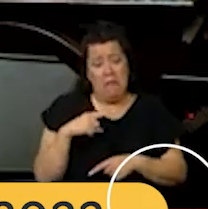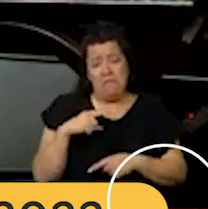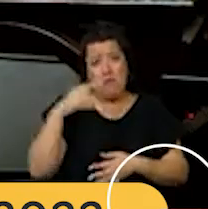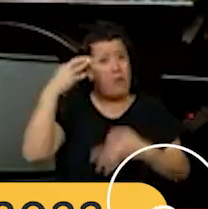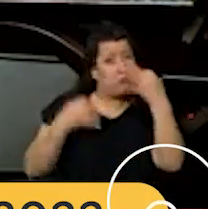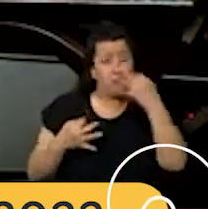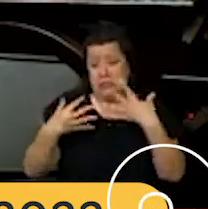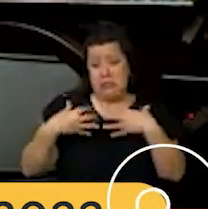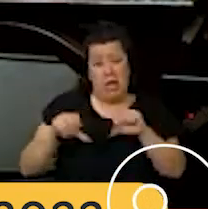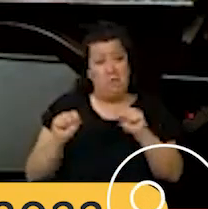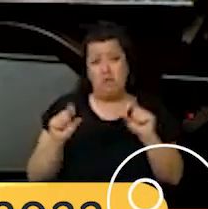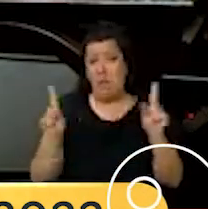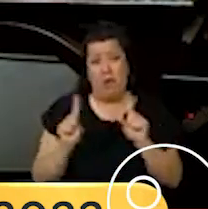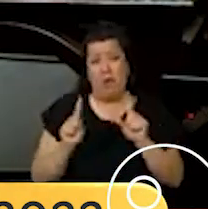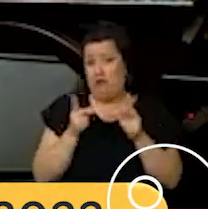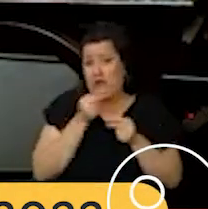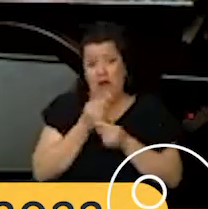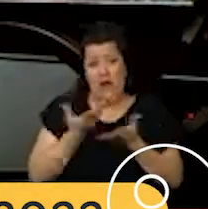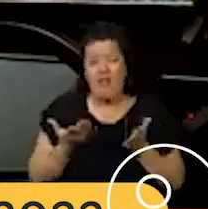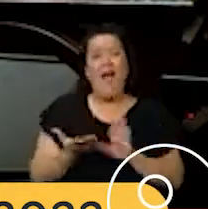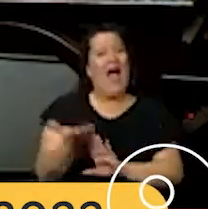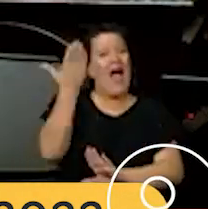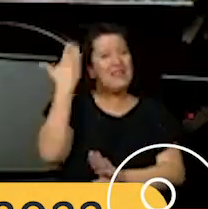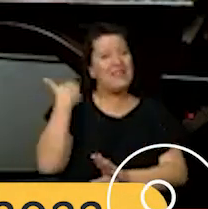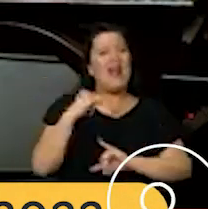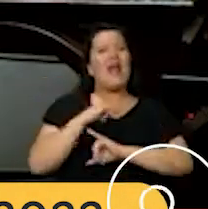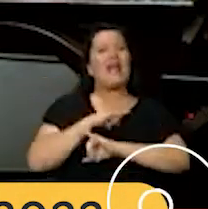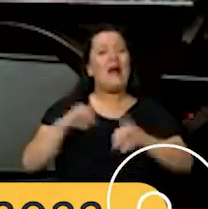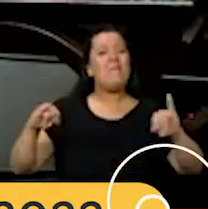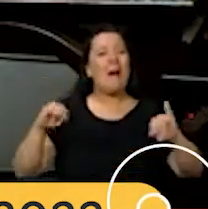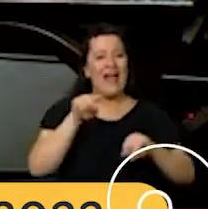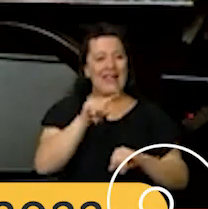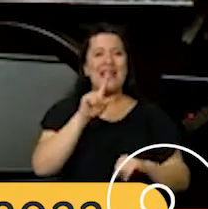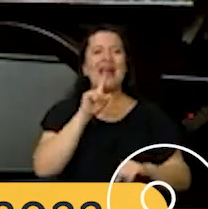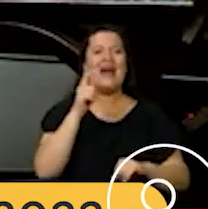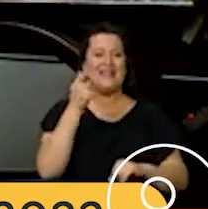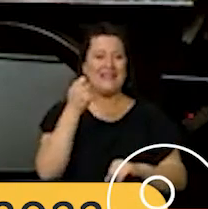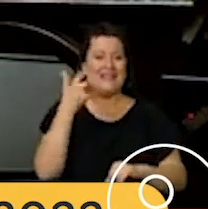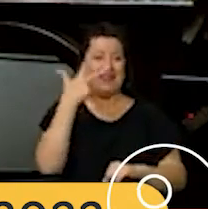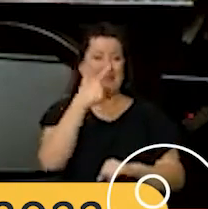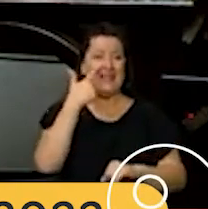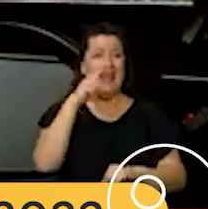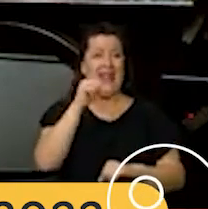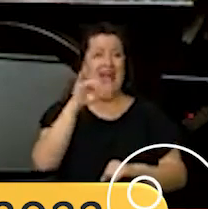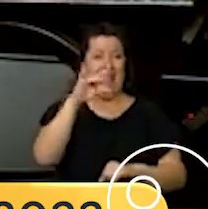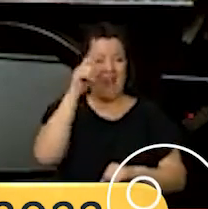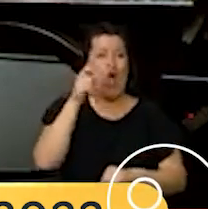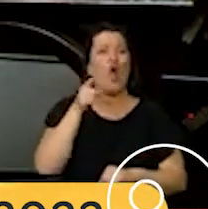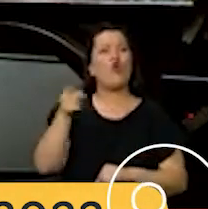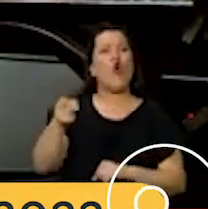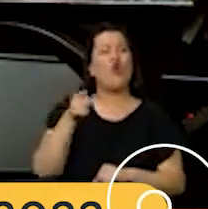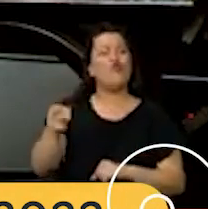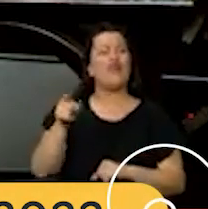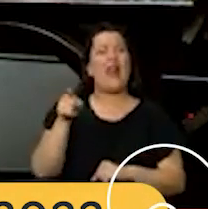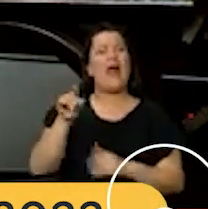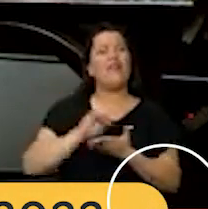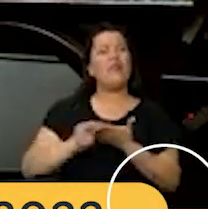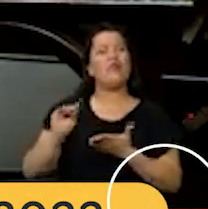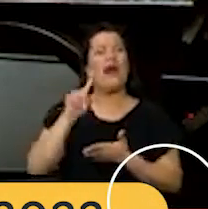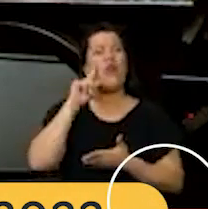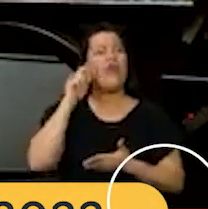justicia. Y ayer en su campaña difamatoria contra el diputado Fernando Iglesias, miembro de mi